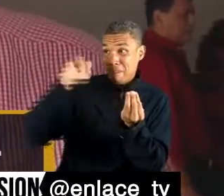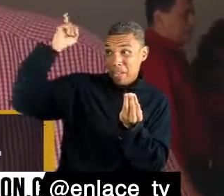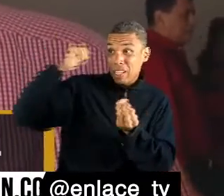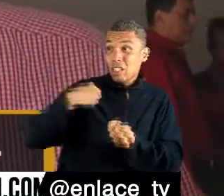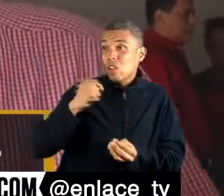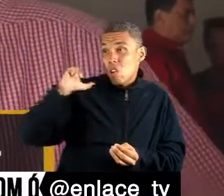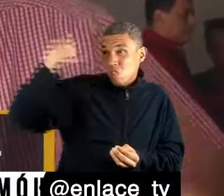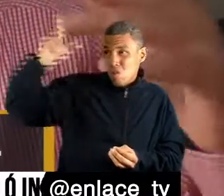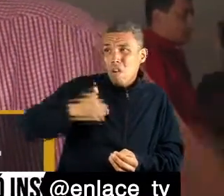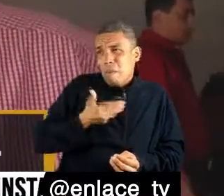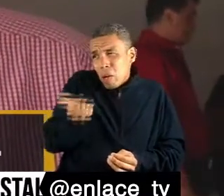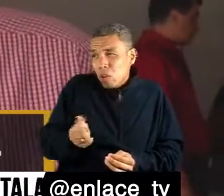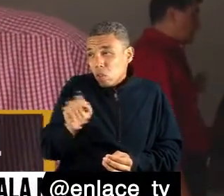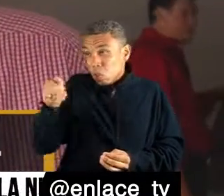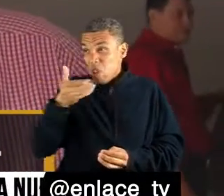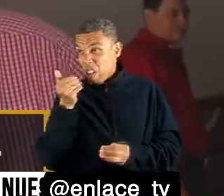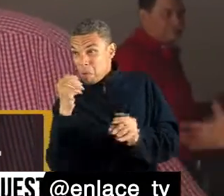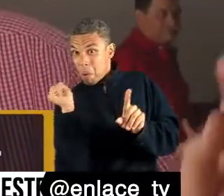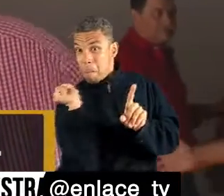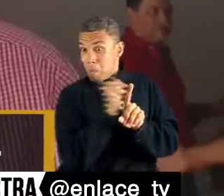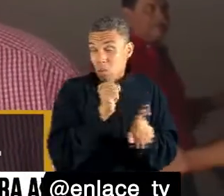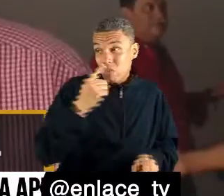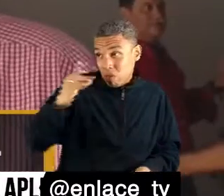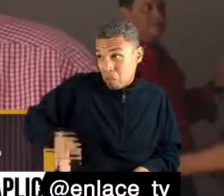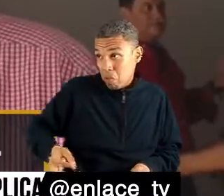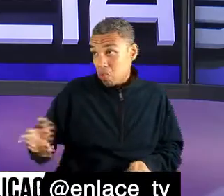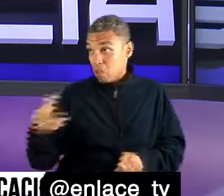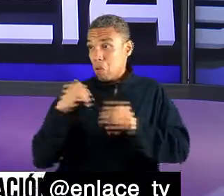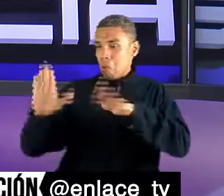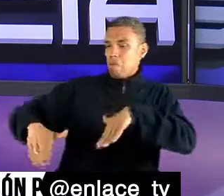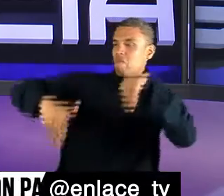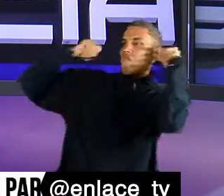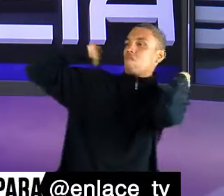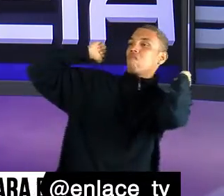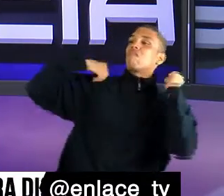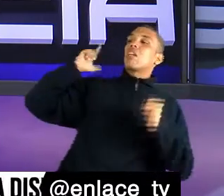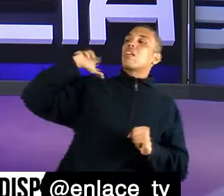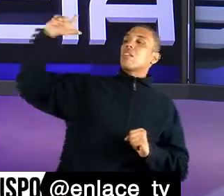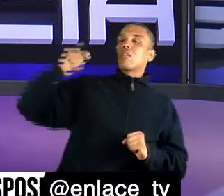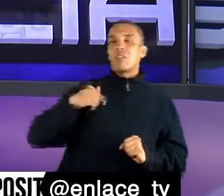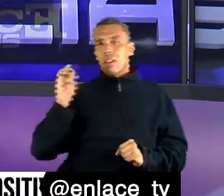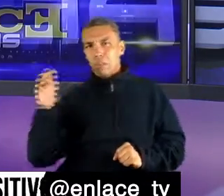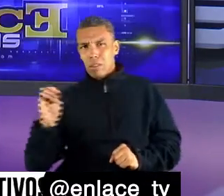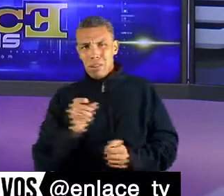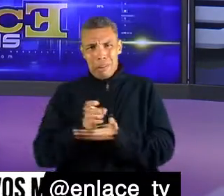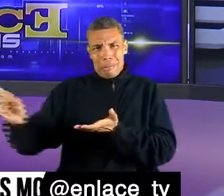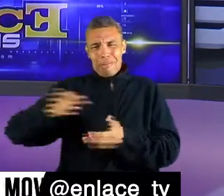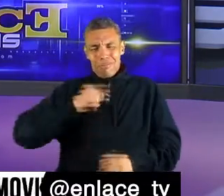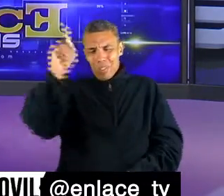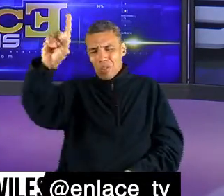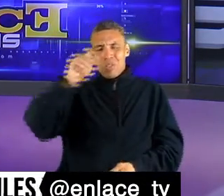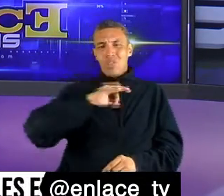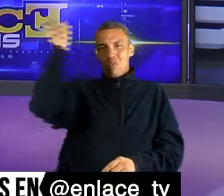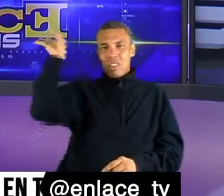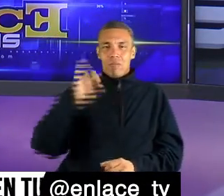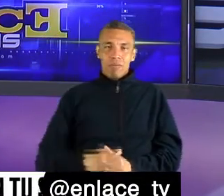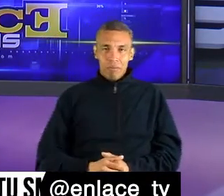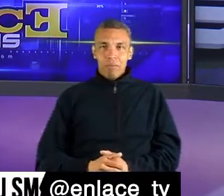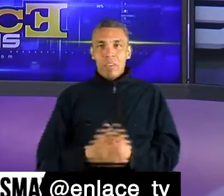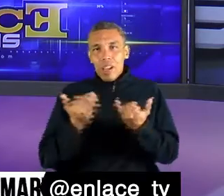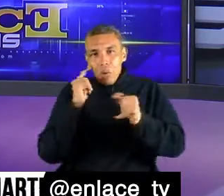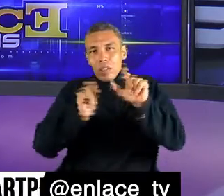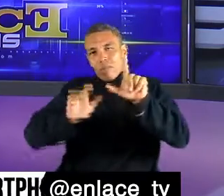del gobierno. Esa es una fábula. Eso no ocurrió nunca. En imágenes y sonidos conozca otros hechos que han sido